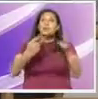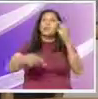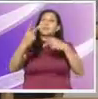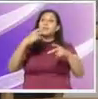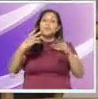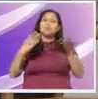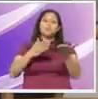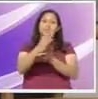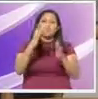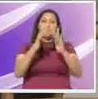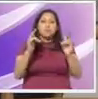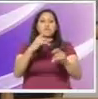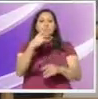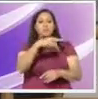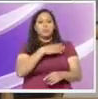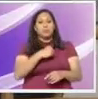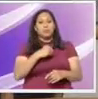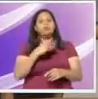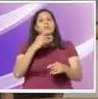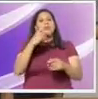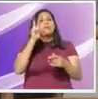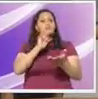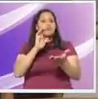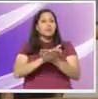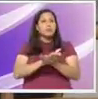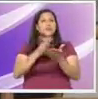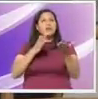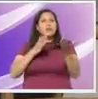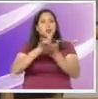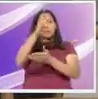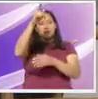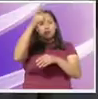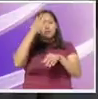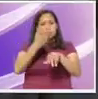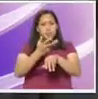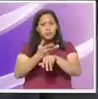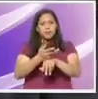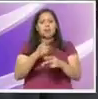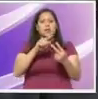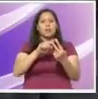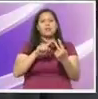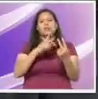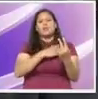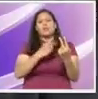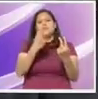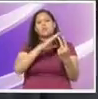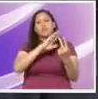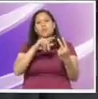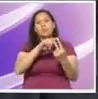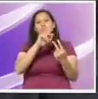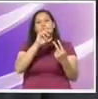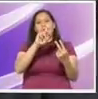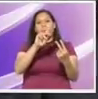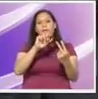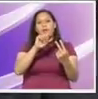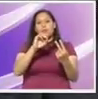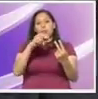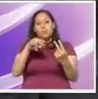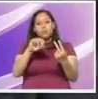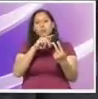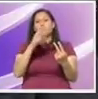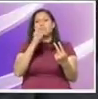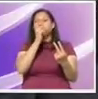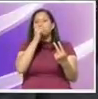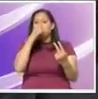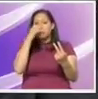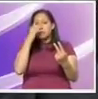mientras sus hijos y su esposa está en Estados Unidos, pierde a 2 de ellos, a Pepe y a Toño, y ahí te das cuenta del sufrimiento del padre. Yo creo que es